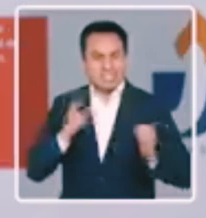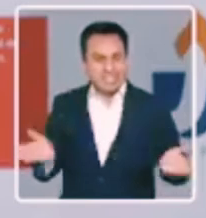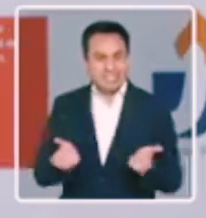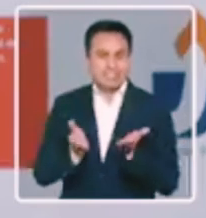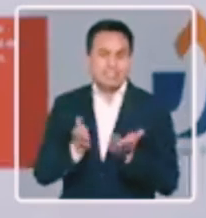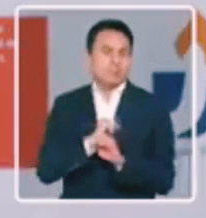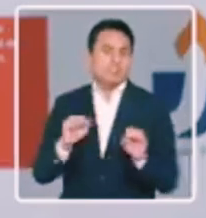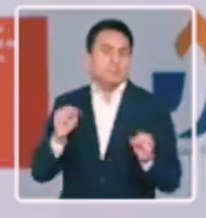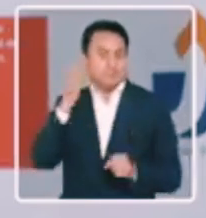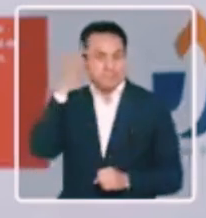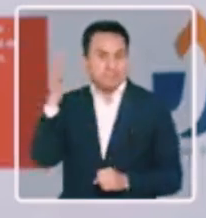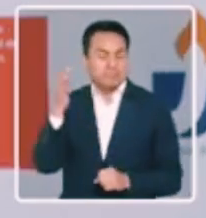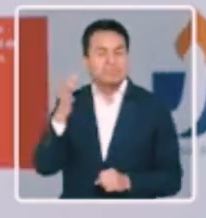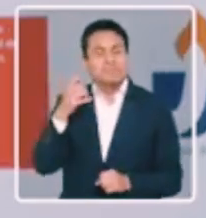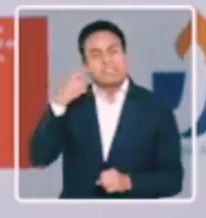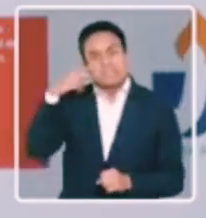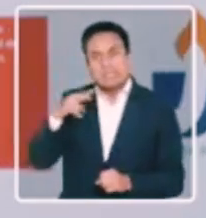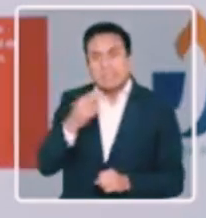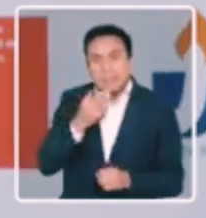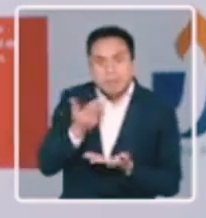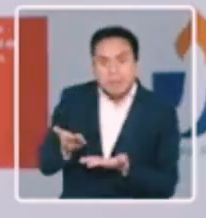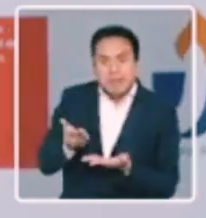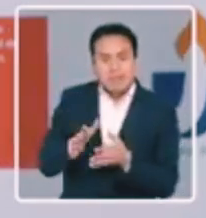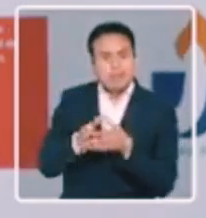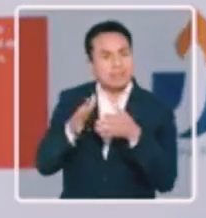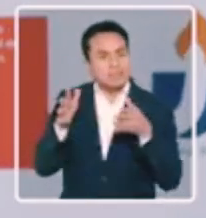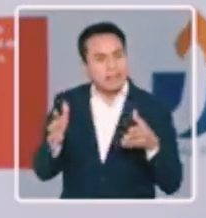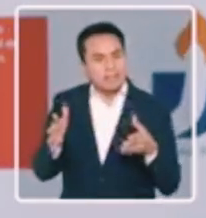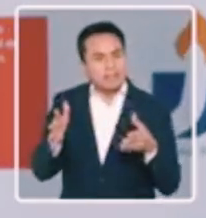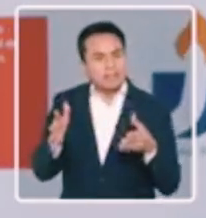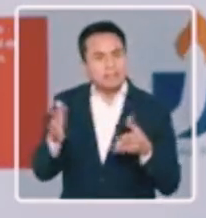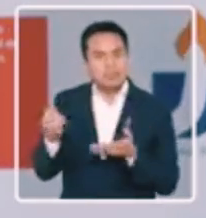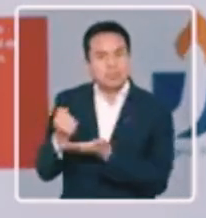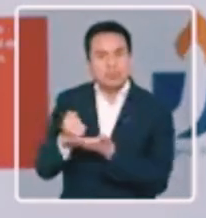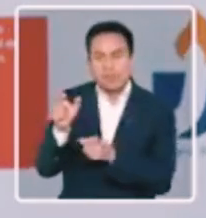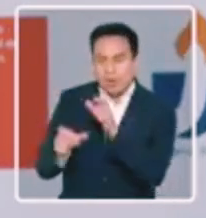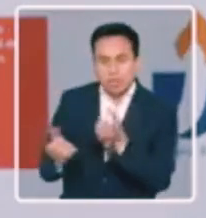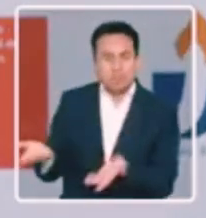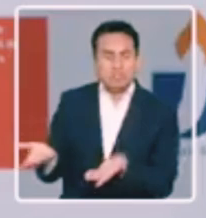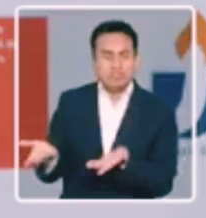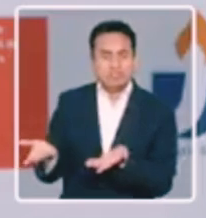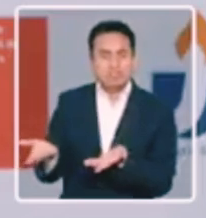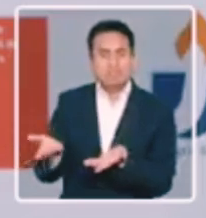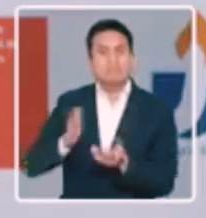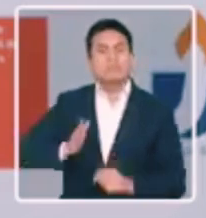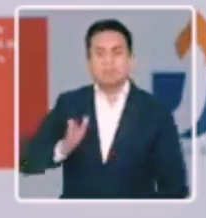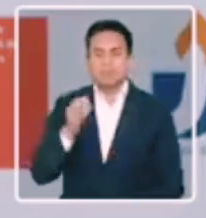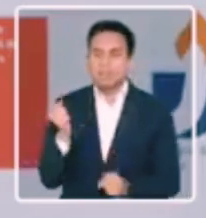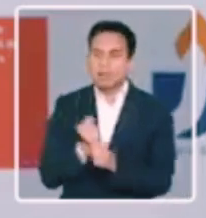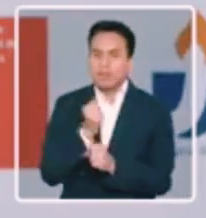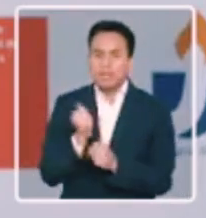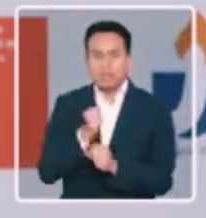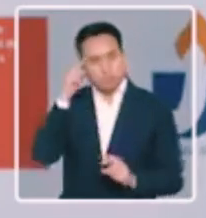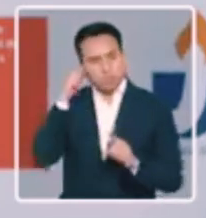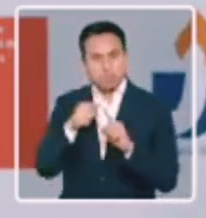sería imposible sin también grandes colaboradores que están permanentemente trabajando